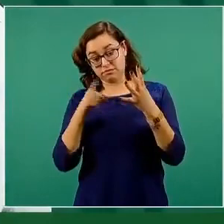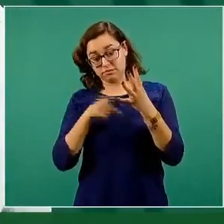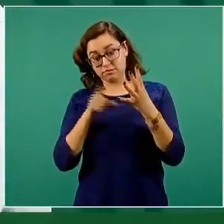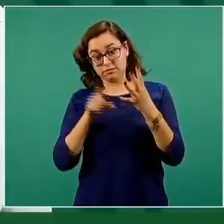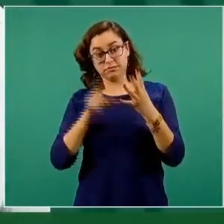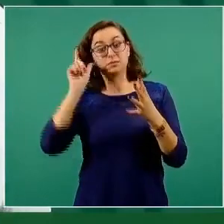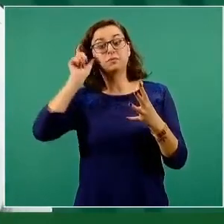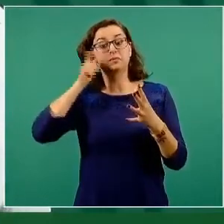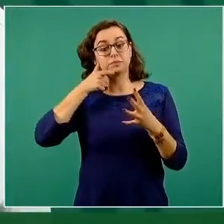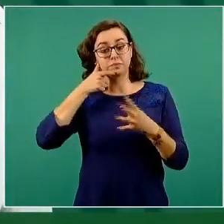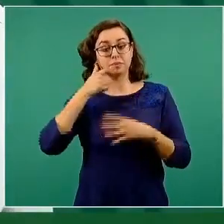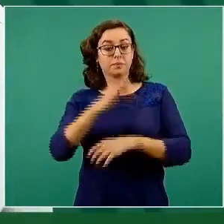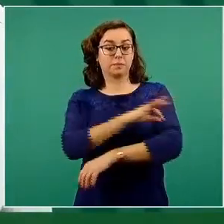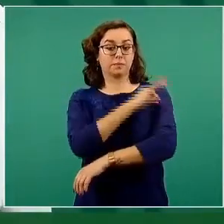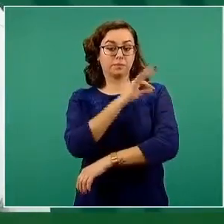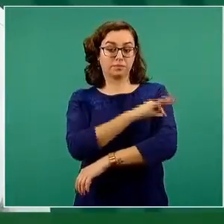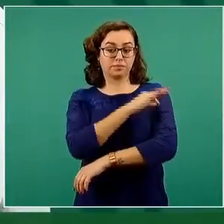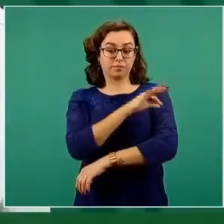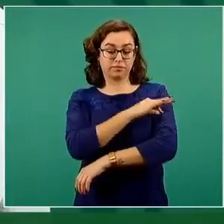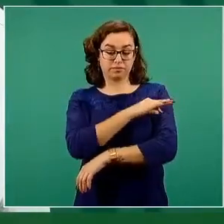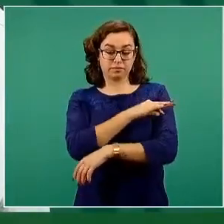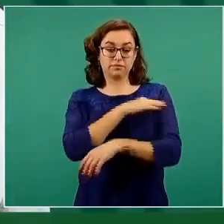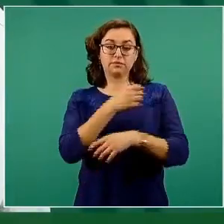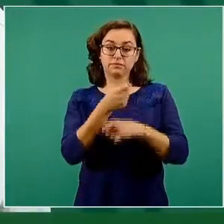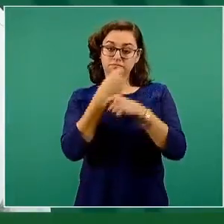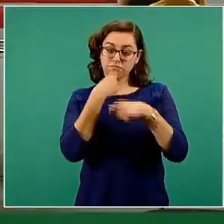vacunación. Y lo mismo con los 2